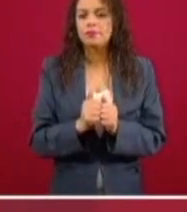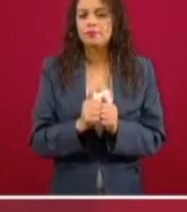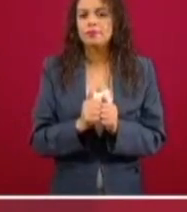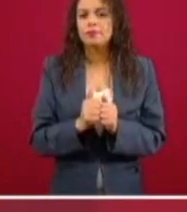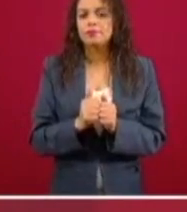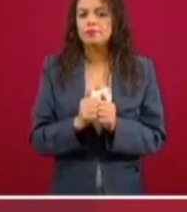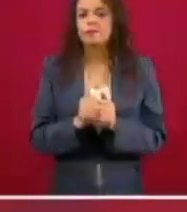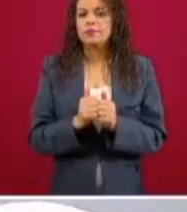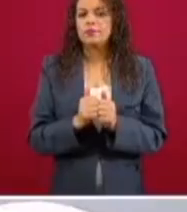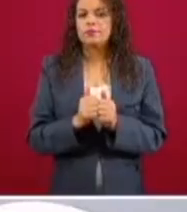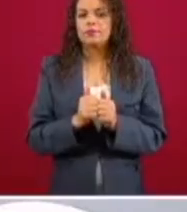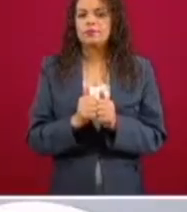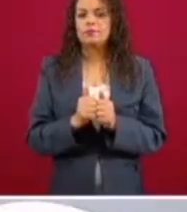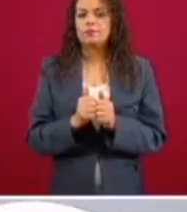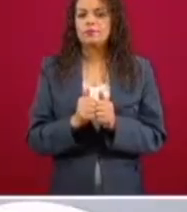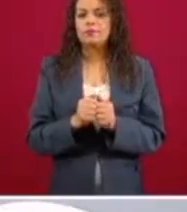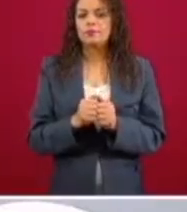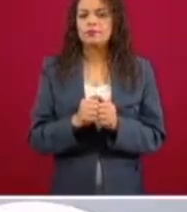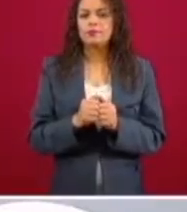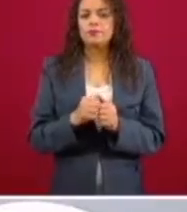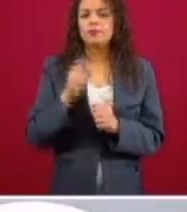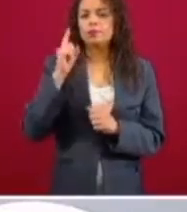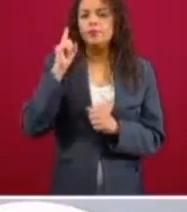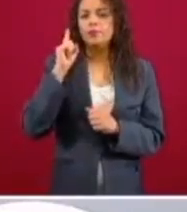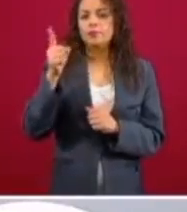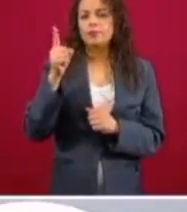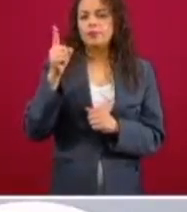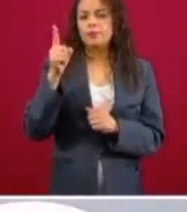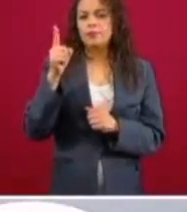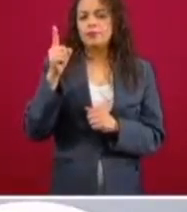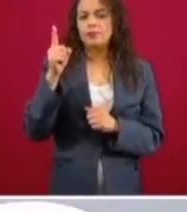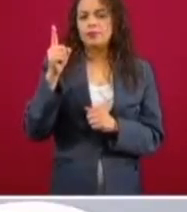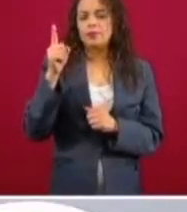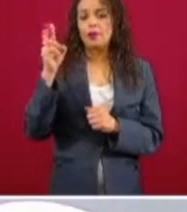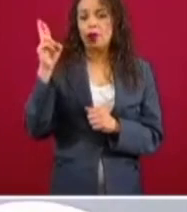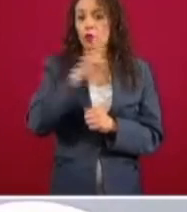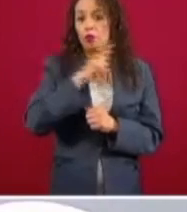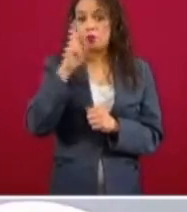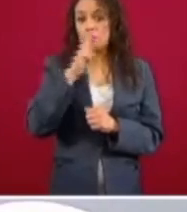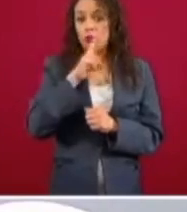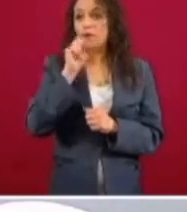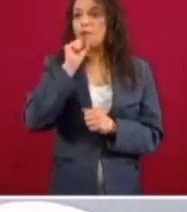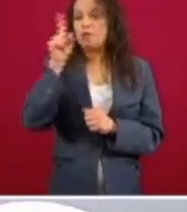el presidente de Rusia,